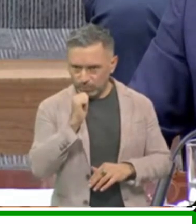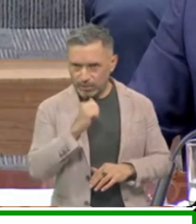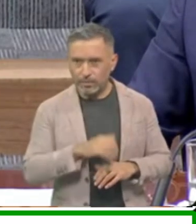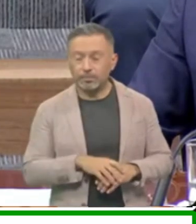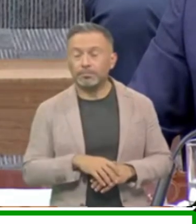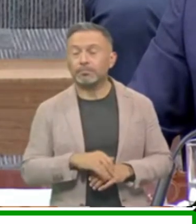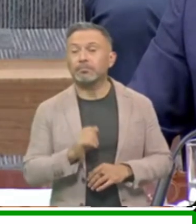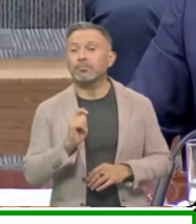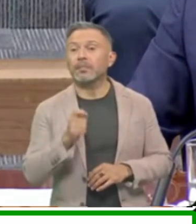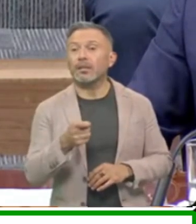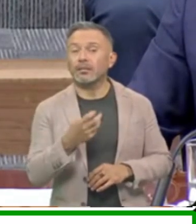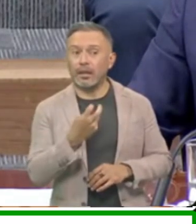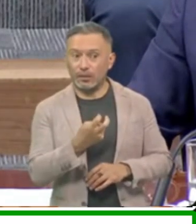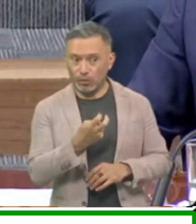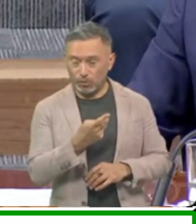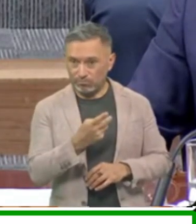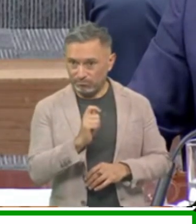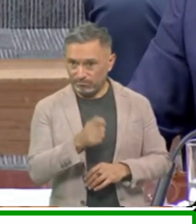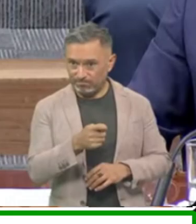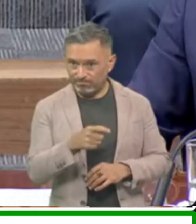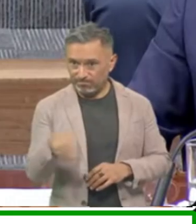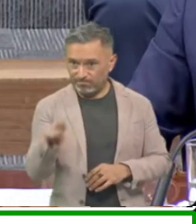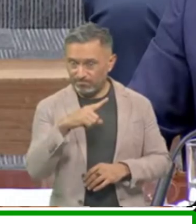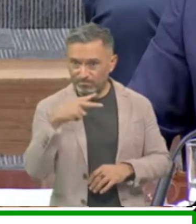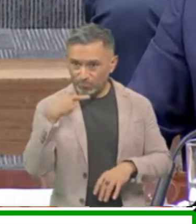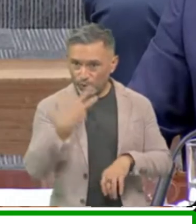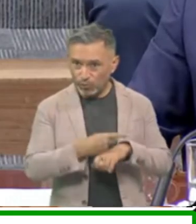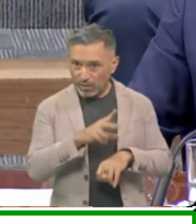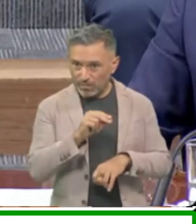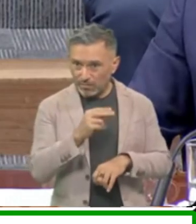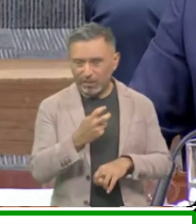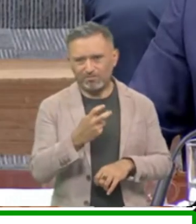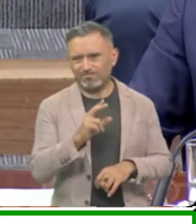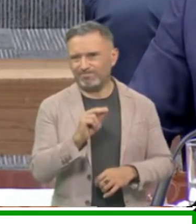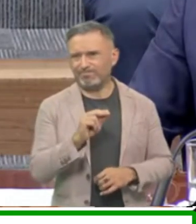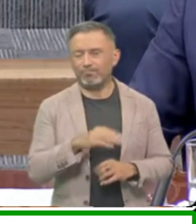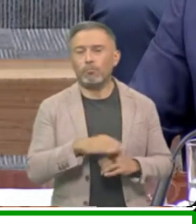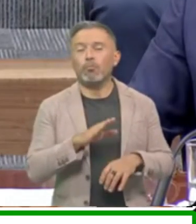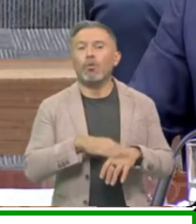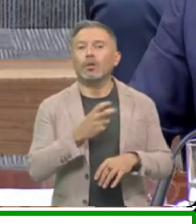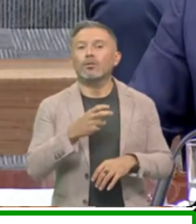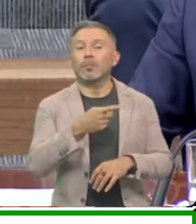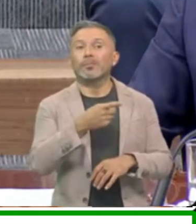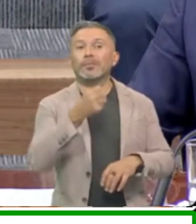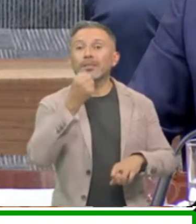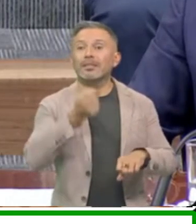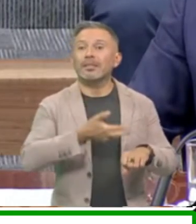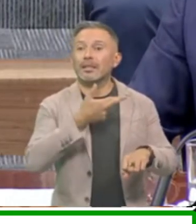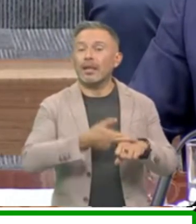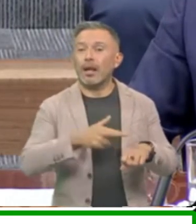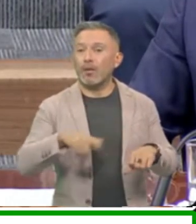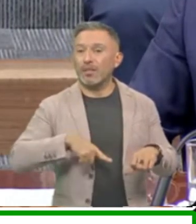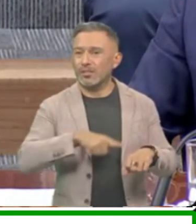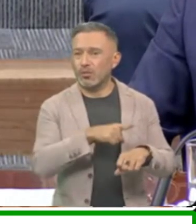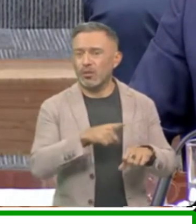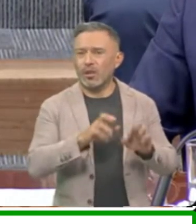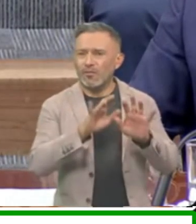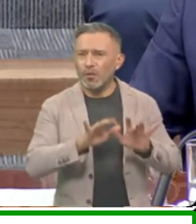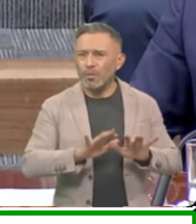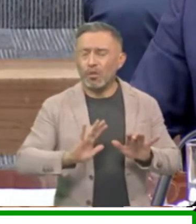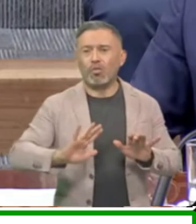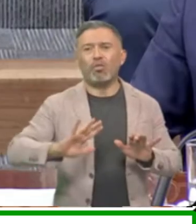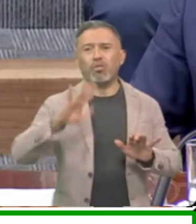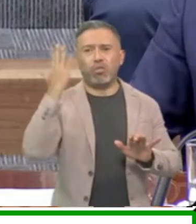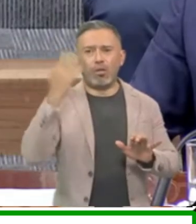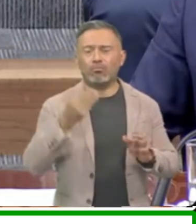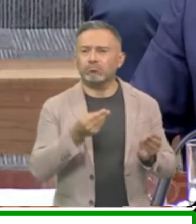no refleja la voluntad. Por lo menos, incluso yo diría, por eso no es conveniente que la Secretaría de Gobernación dé información preliminar. No es